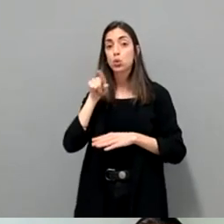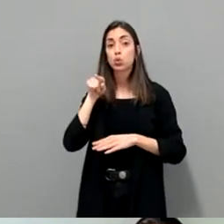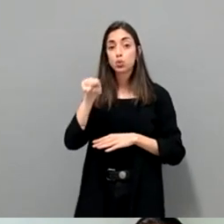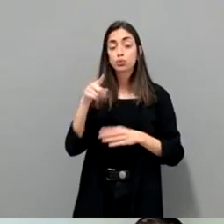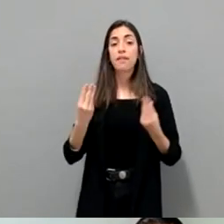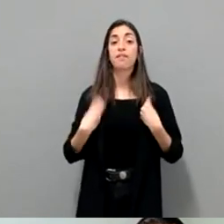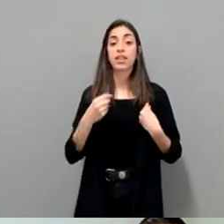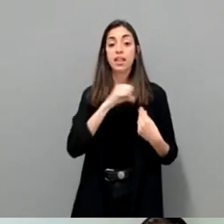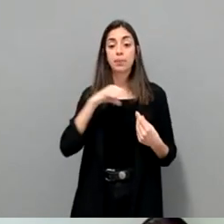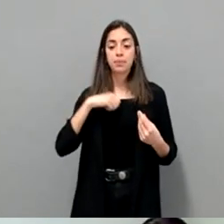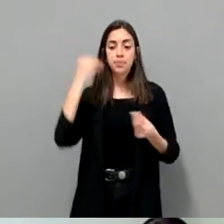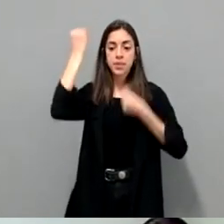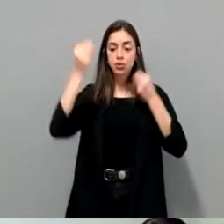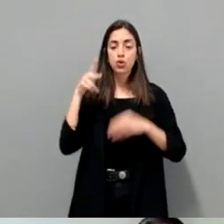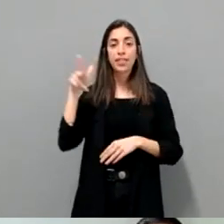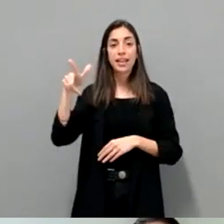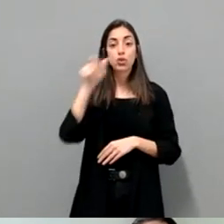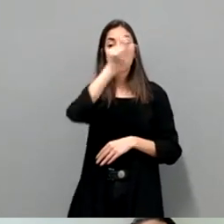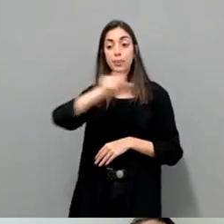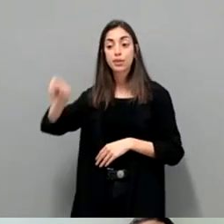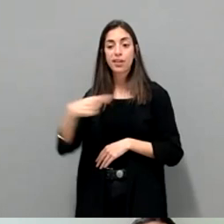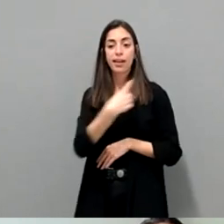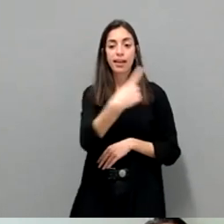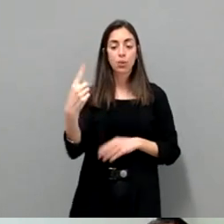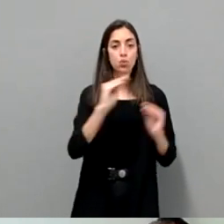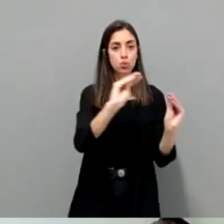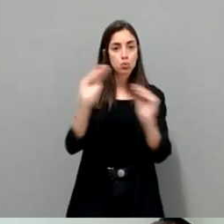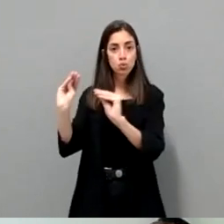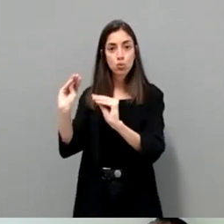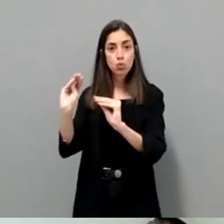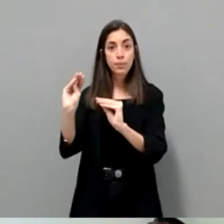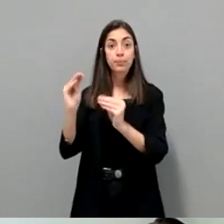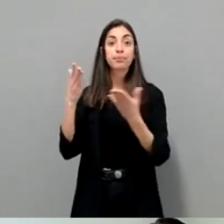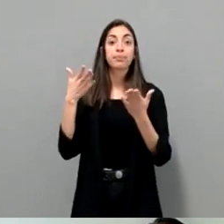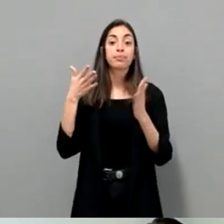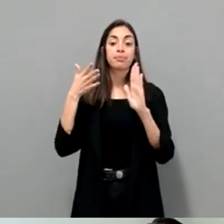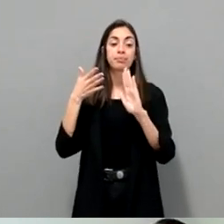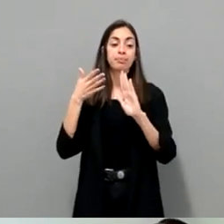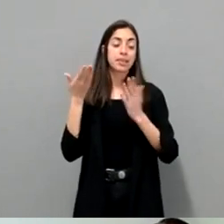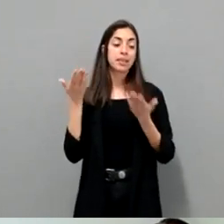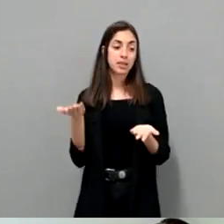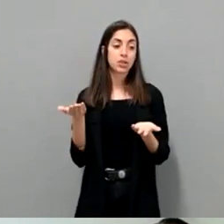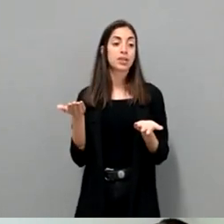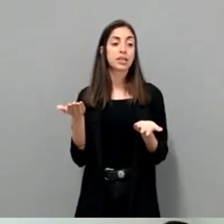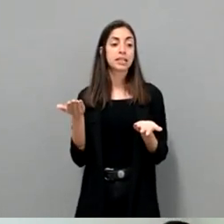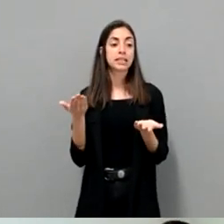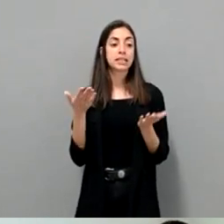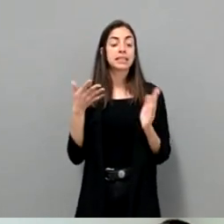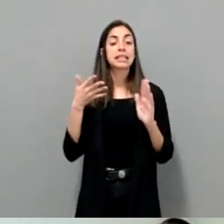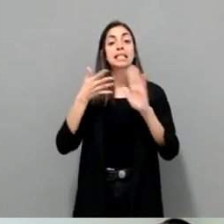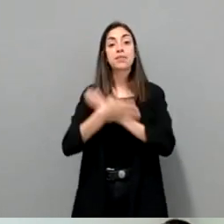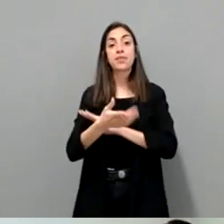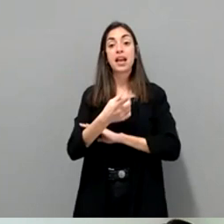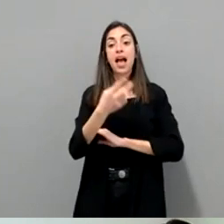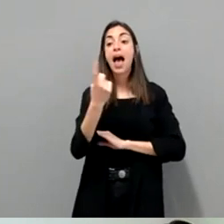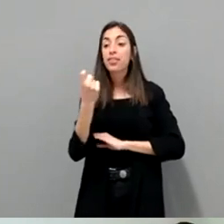es un derecho de cada persona y para ello necesitamos más recursos y que